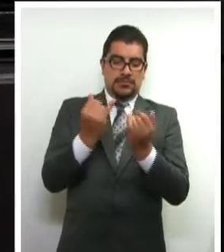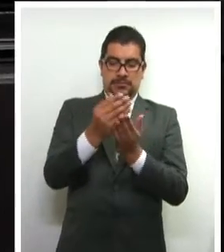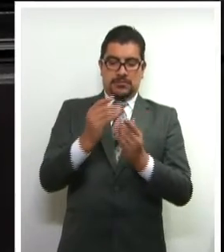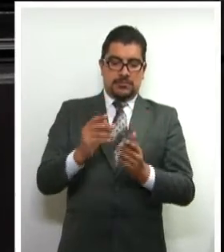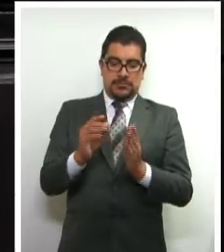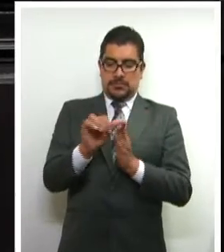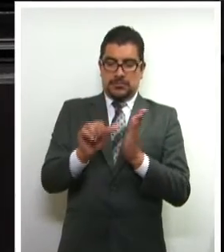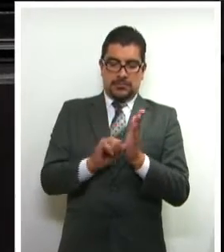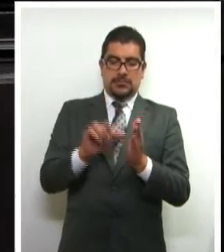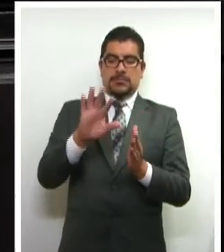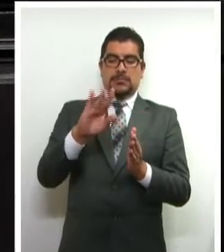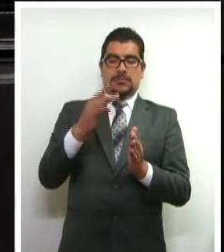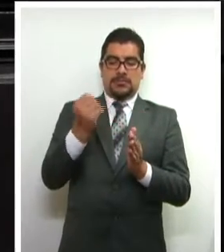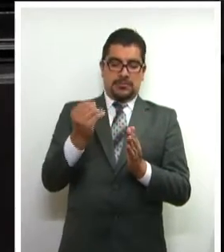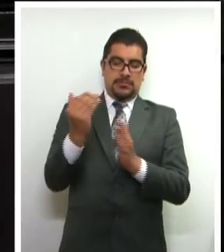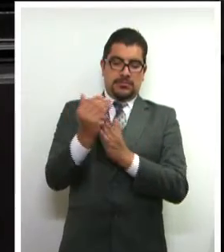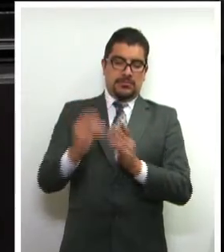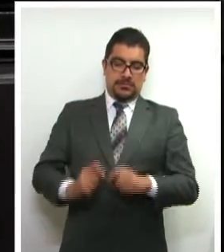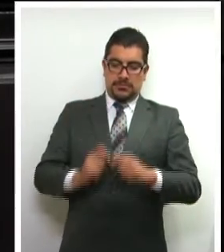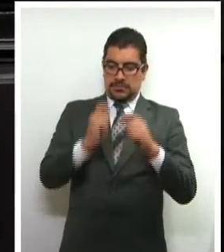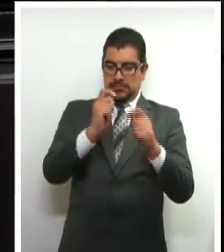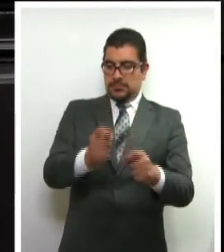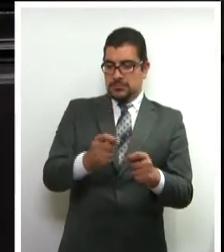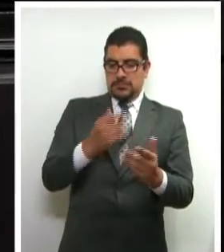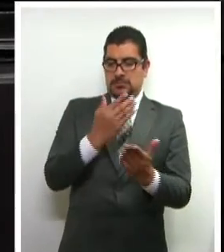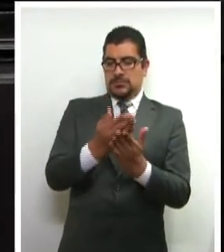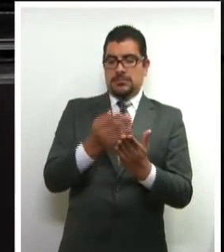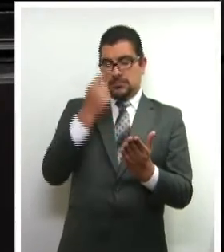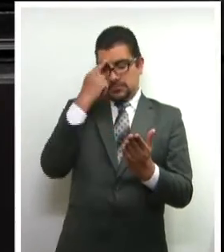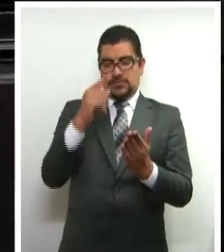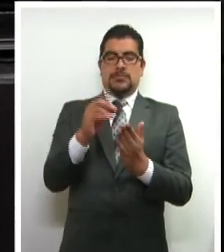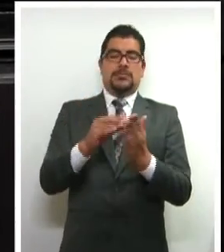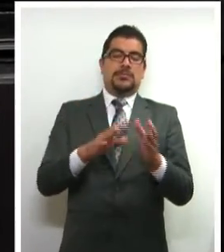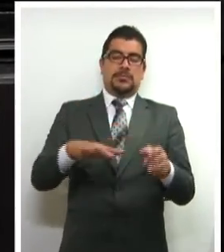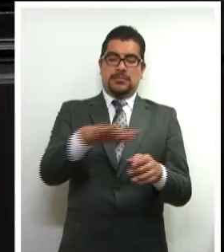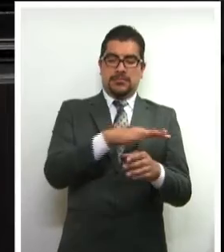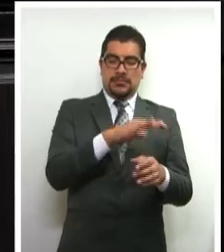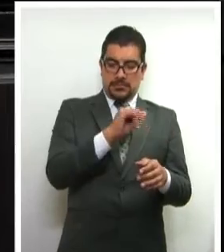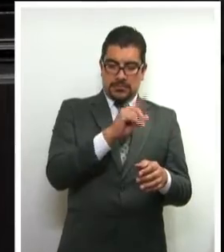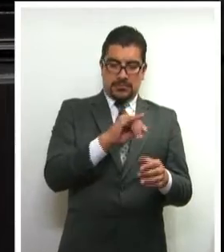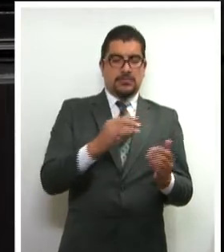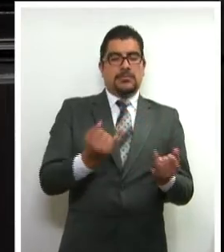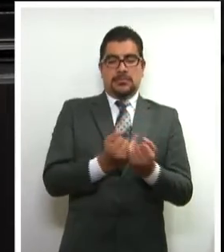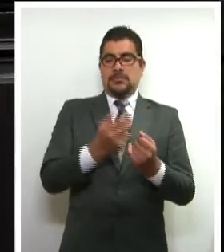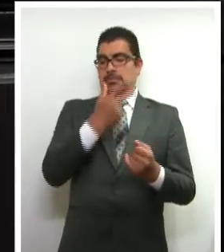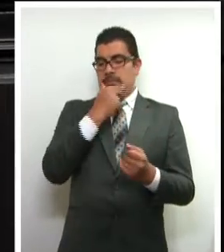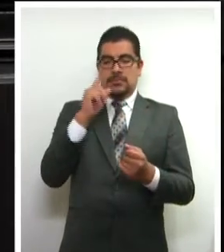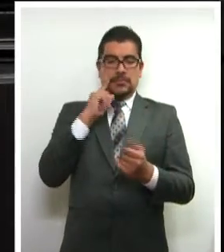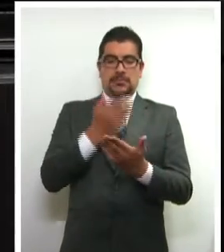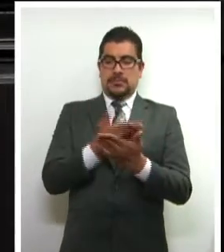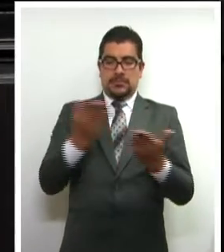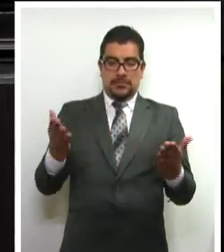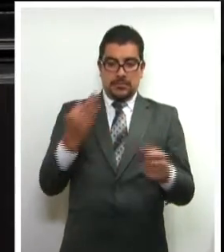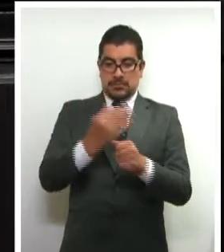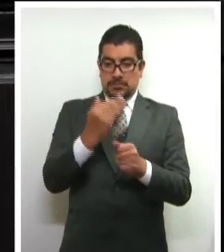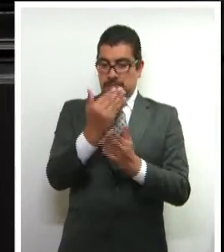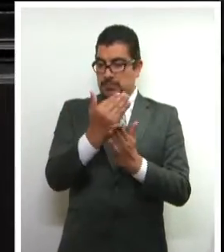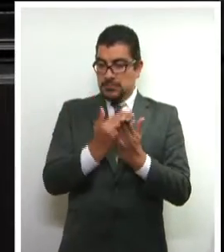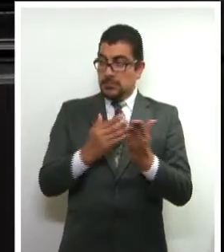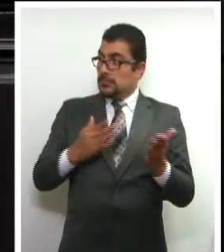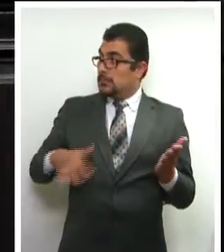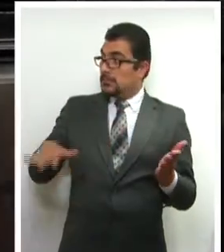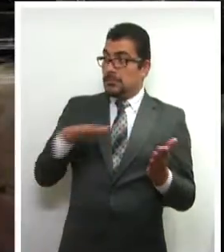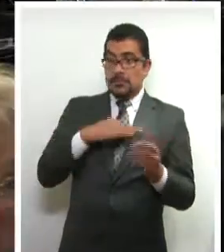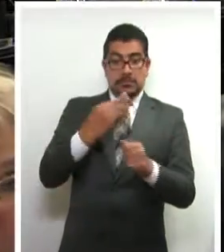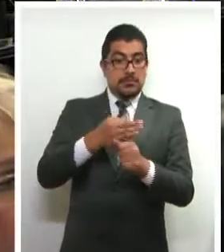el artículo 59 se turna a la Comisión de Alcaldías. Compañeras y compañeros, toda vez, sí, diputado